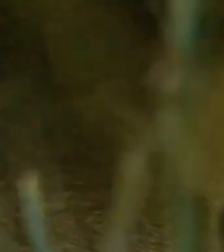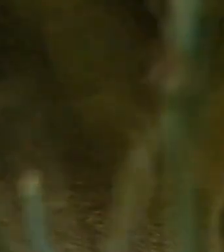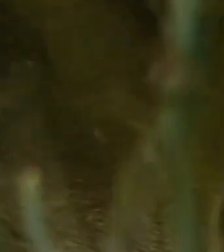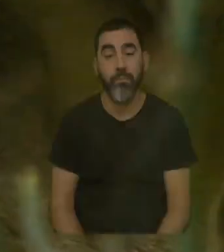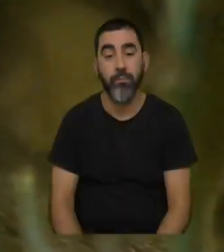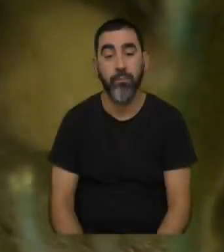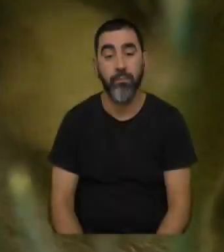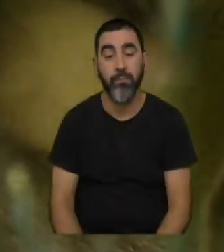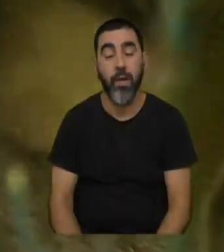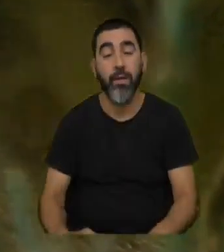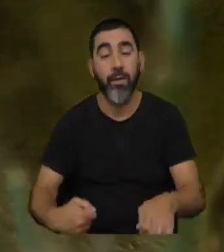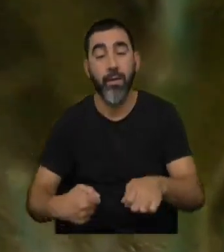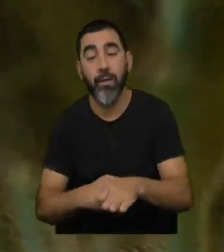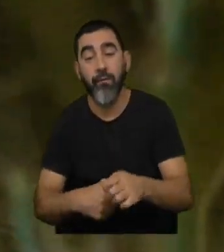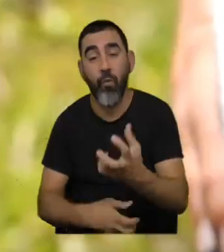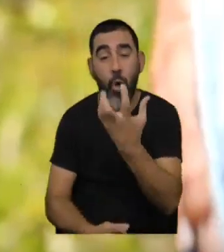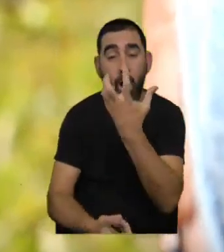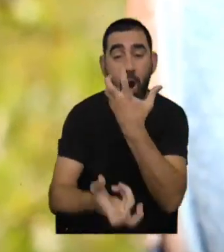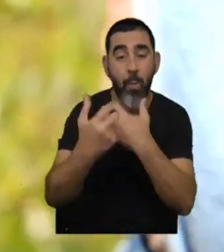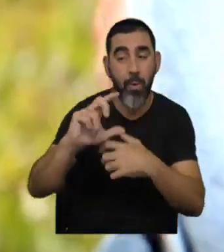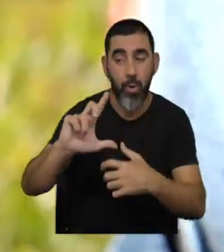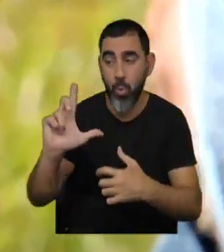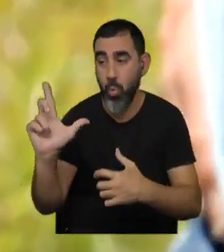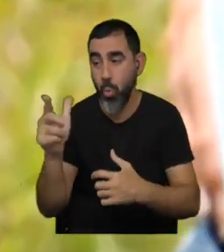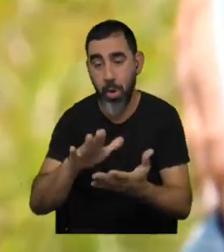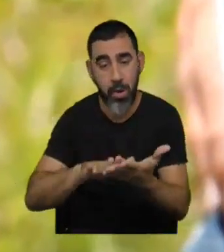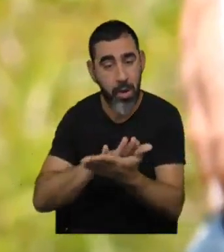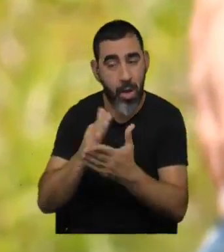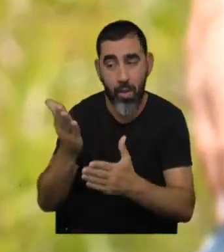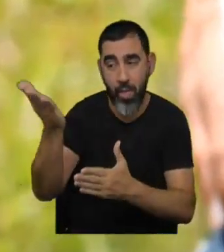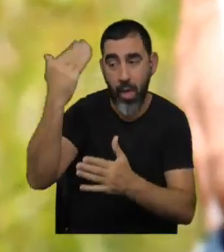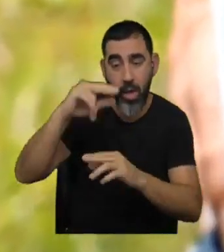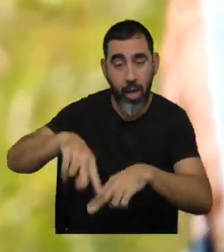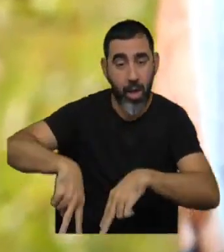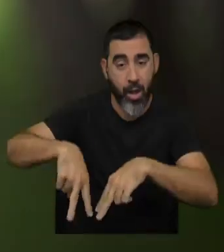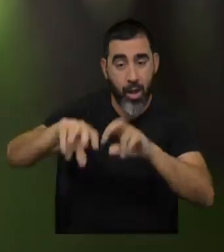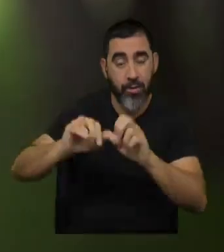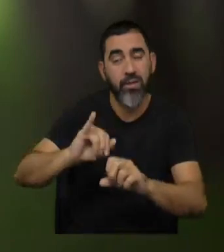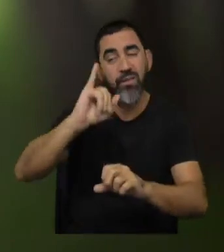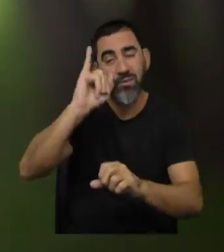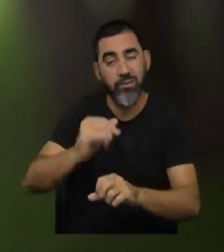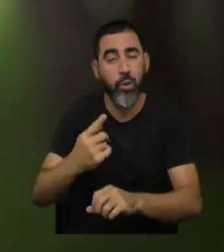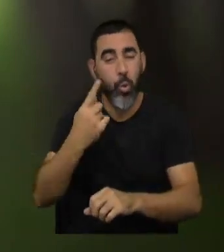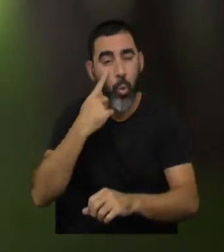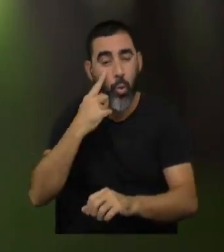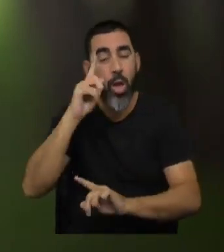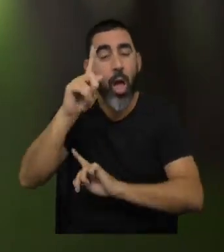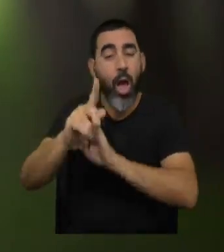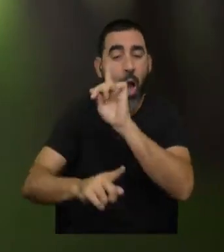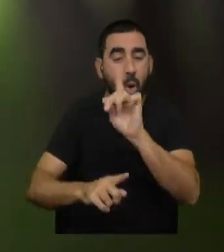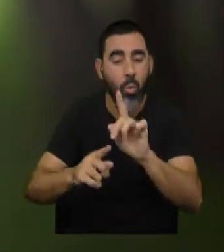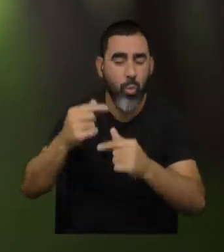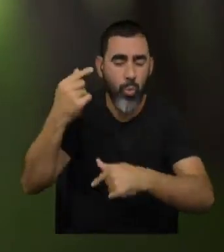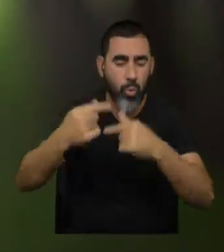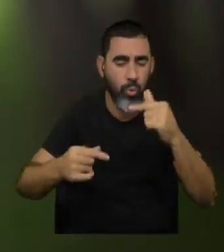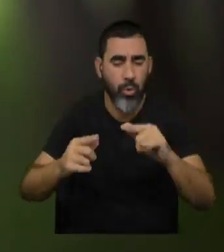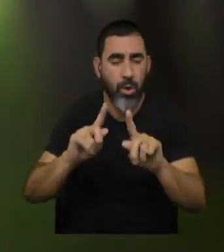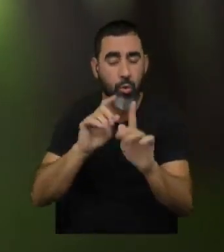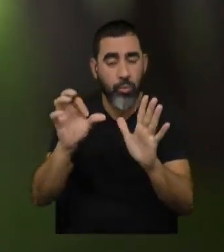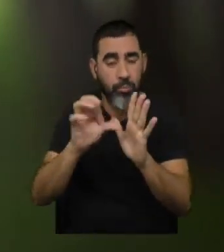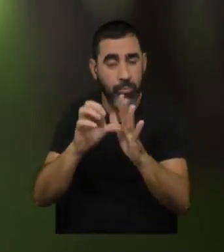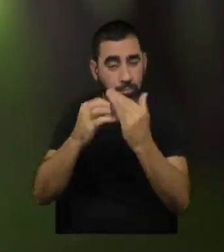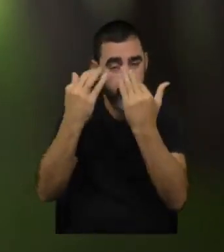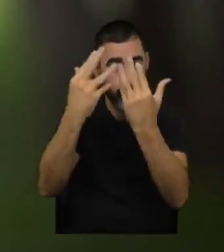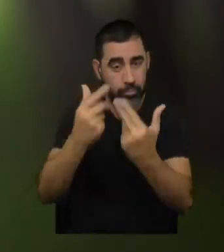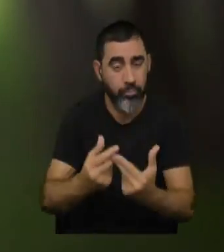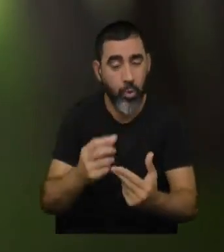Sobre el tráfico de fauna en Uruguay no había ningún antecedente académico. Sí había conocimiento de alguna forma disperso, no sistematizado,